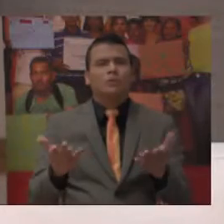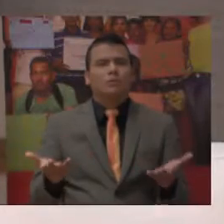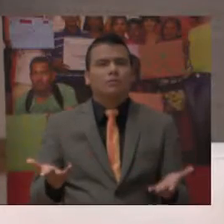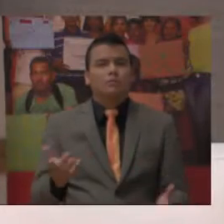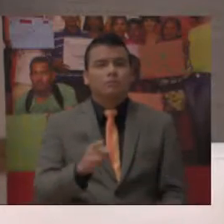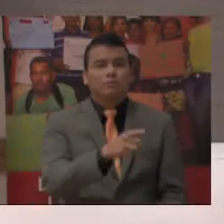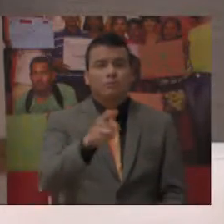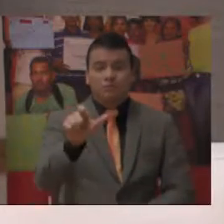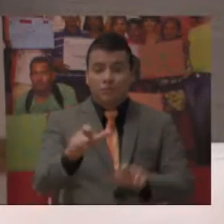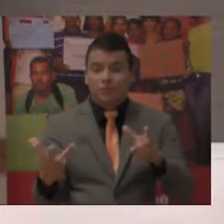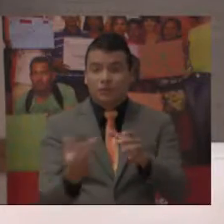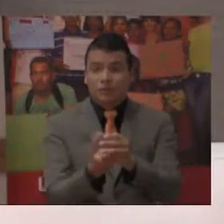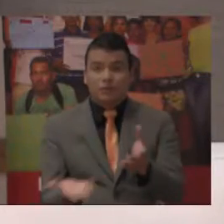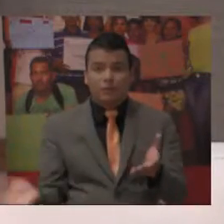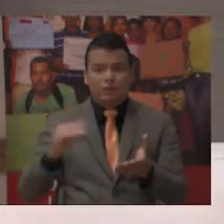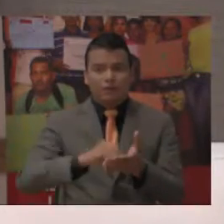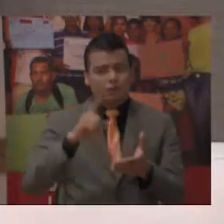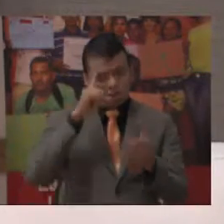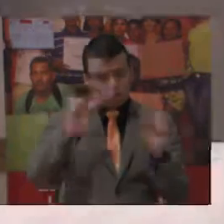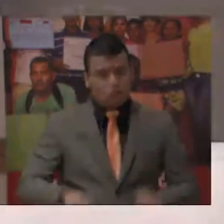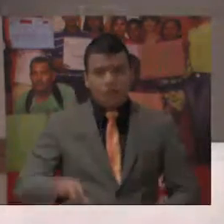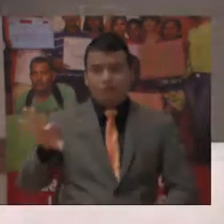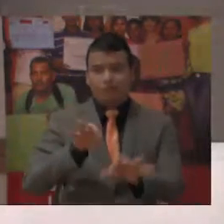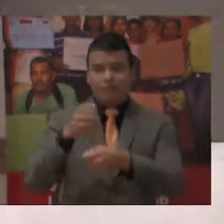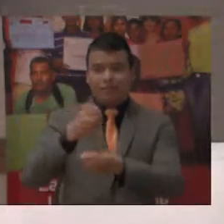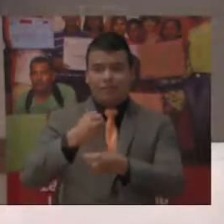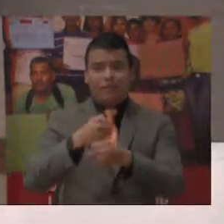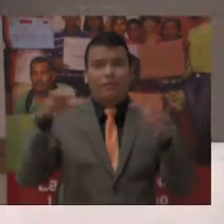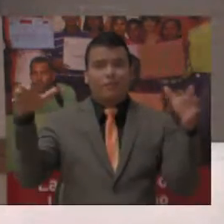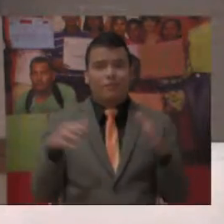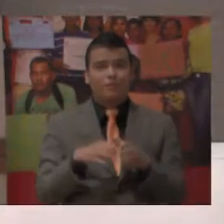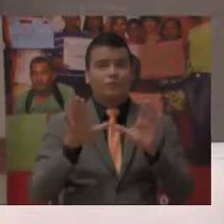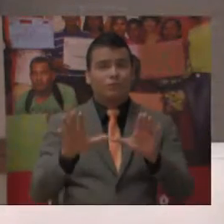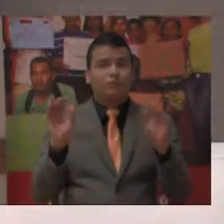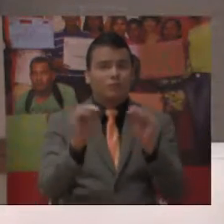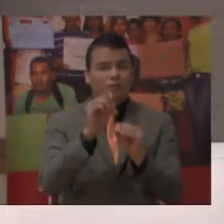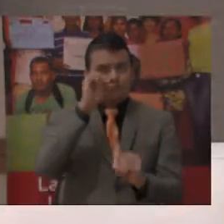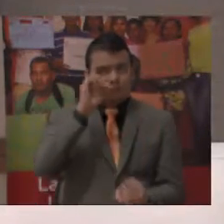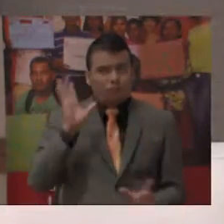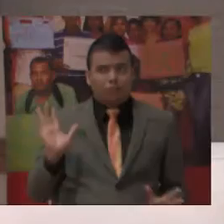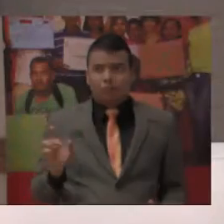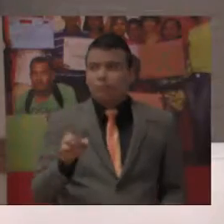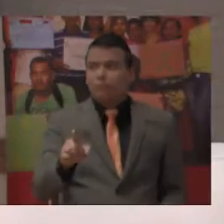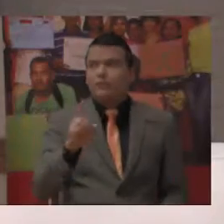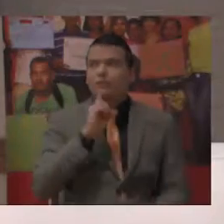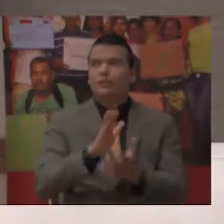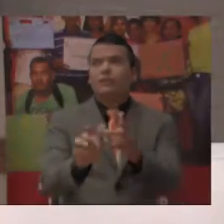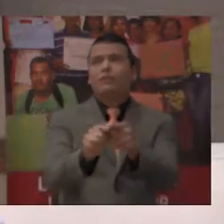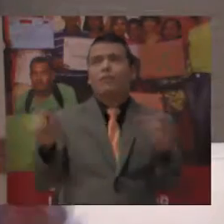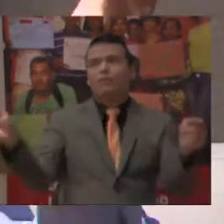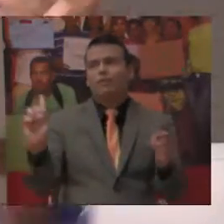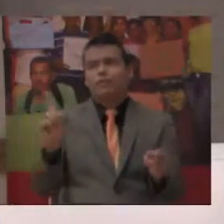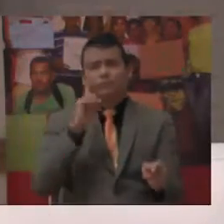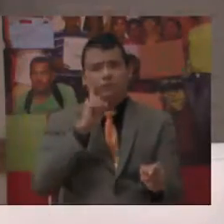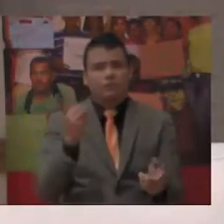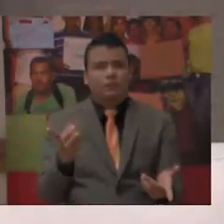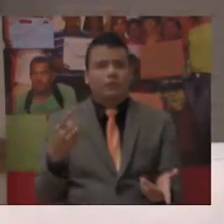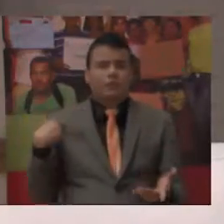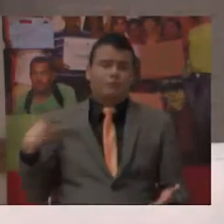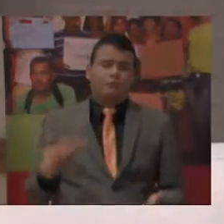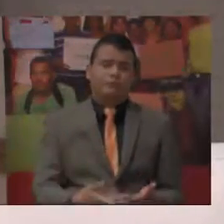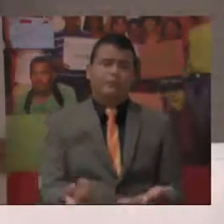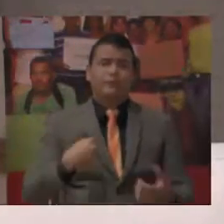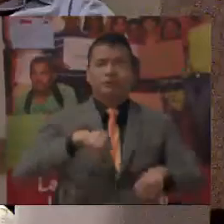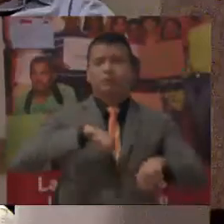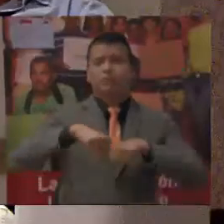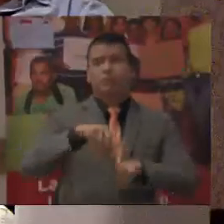esos reintegrados tengan una posibilidad de trabajo y no quiero ponerme aquí a nombrar lo que yo he hecho o lo que no haya hecho, eso